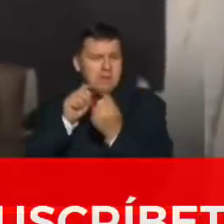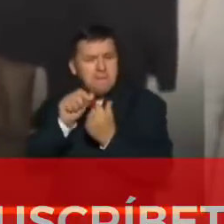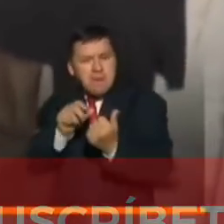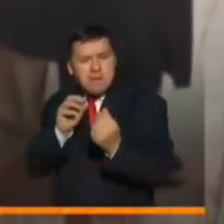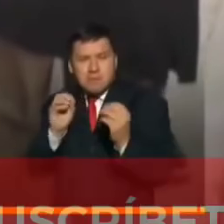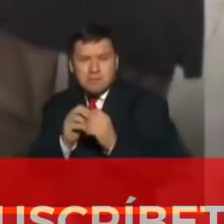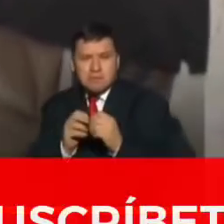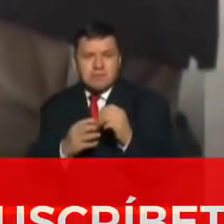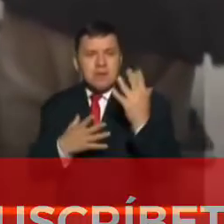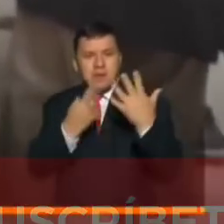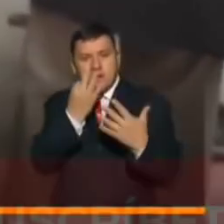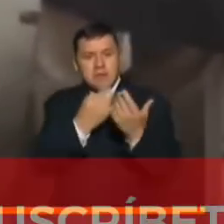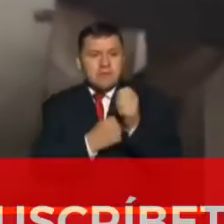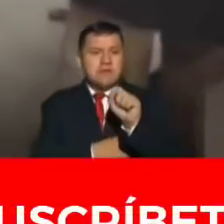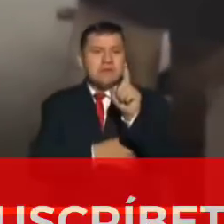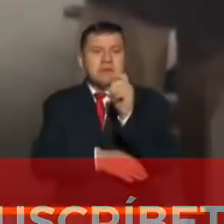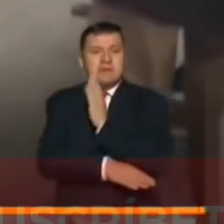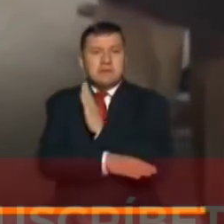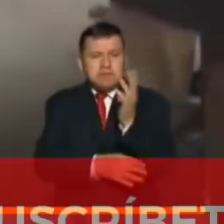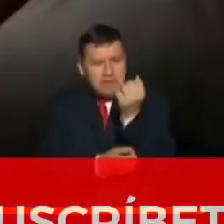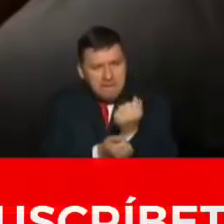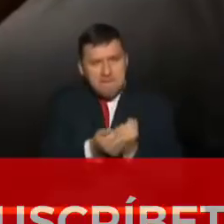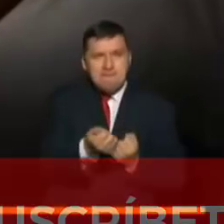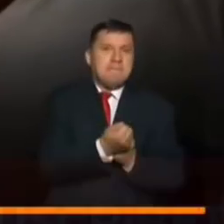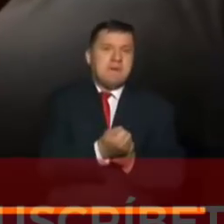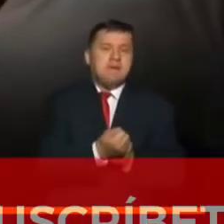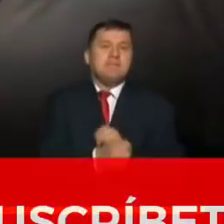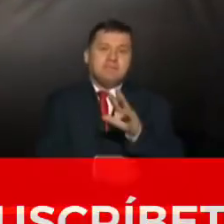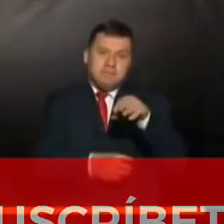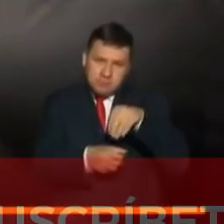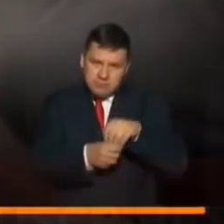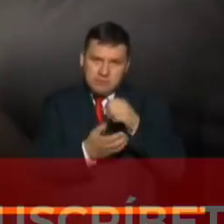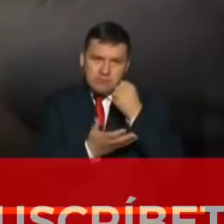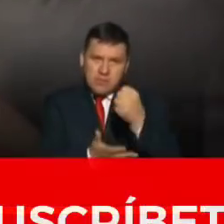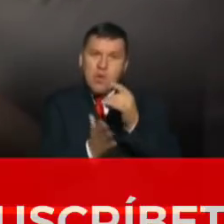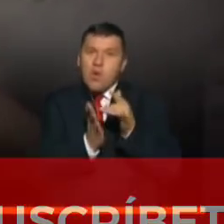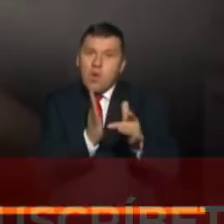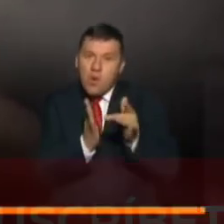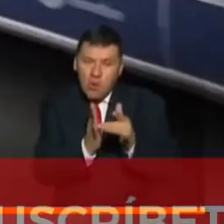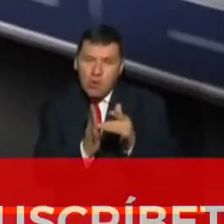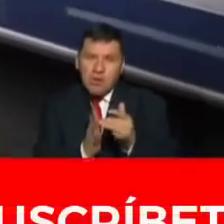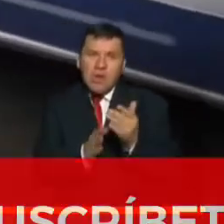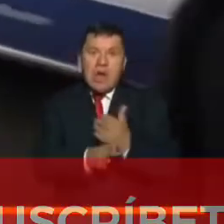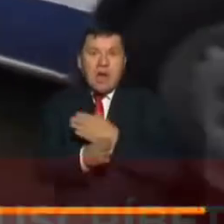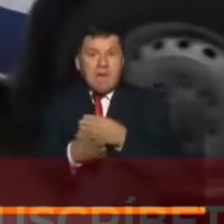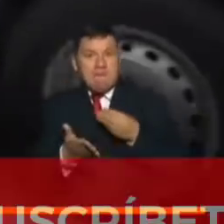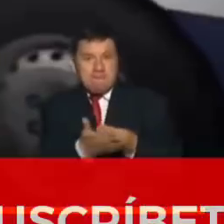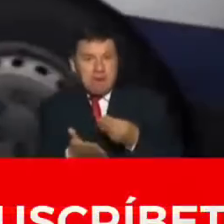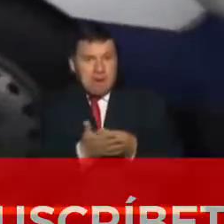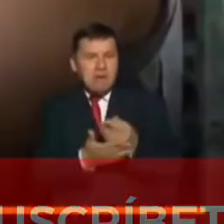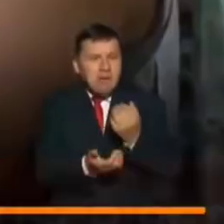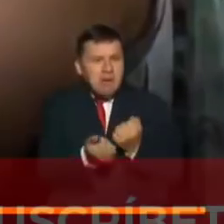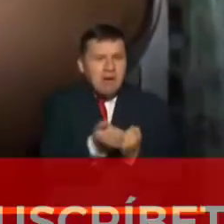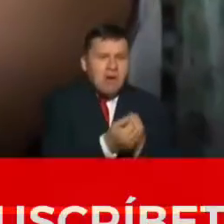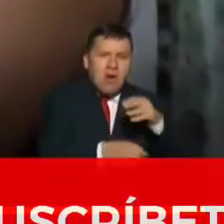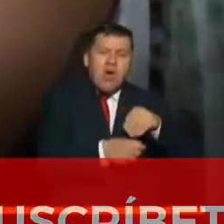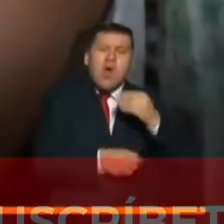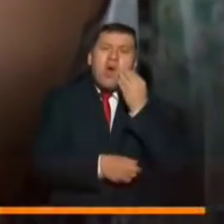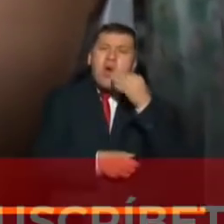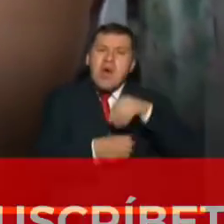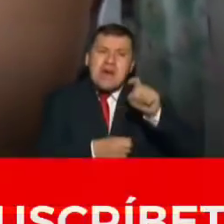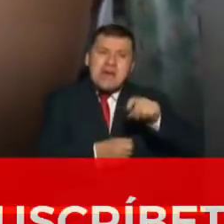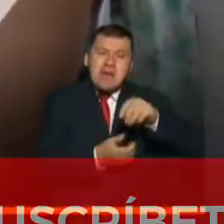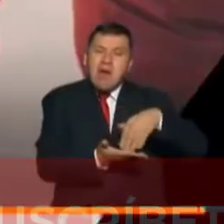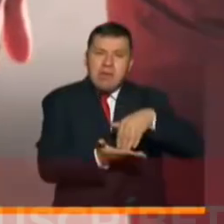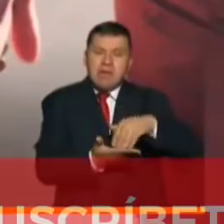destinado 13,6 billones de pesos, incluyendo entregas ordinarias y extraordinarias para apoyar a los hogares que más lo